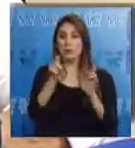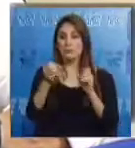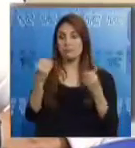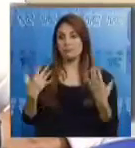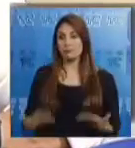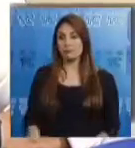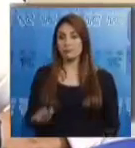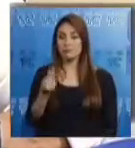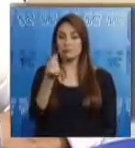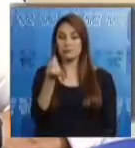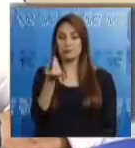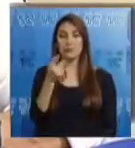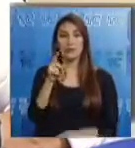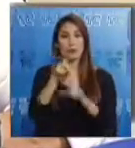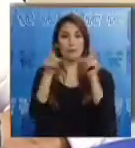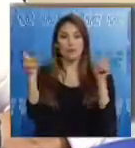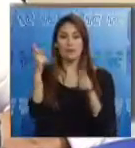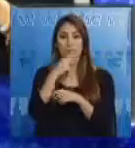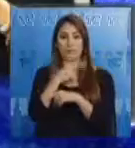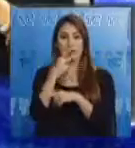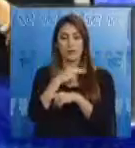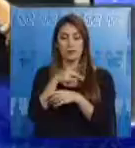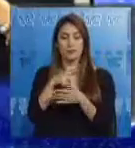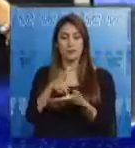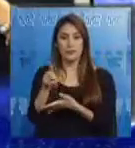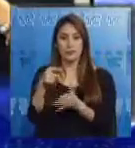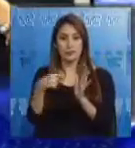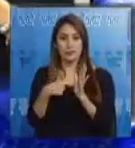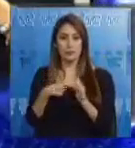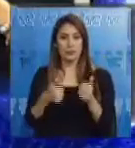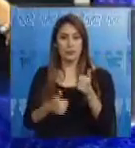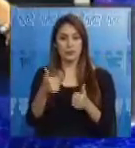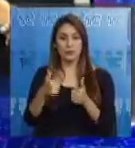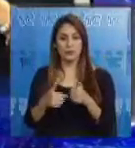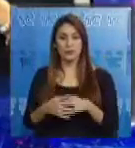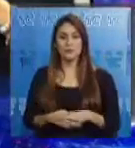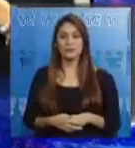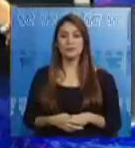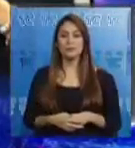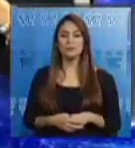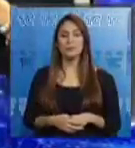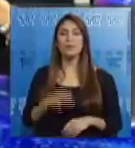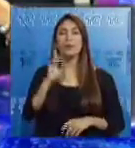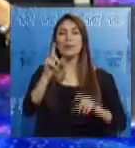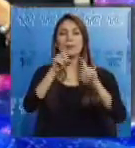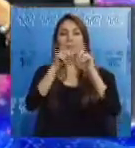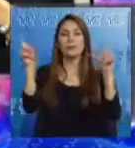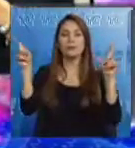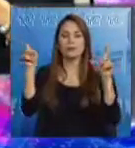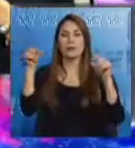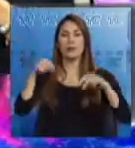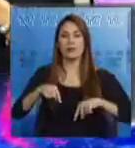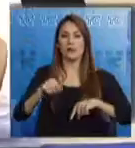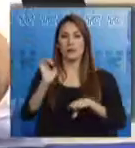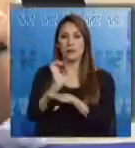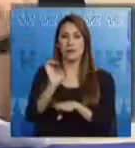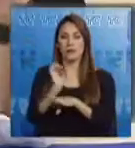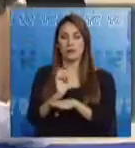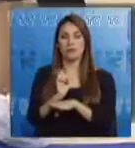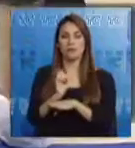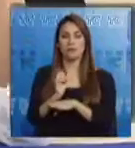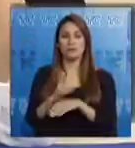millones de dólares en empresas fantasmas para evadir impuestos. Reacción Comité Ecuatoriano Empresarial. A mí me tiene sin el menor cuidado lo que